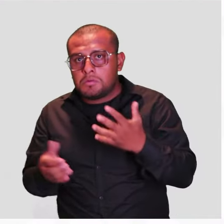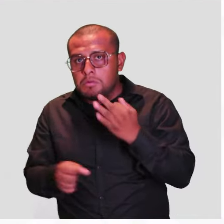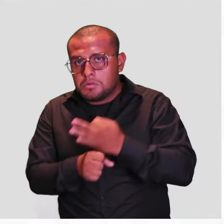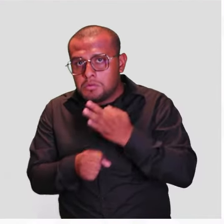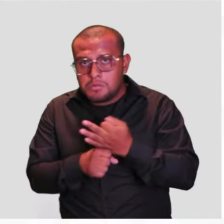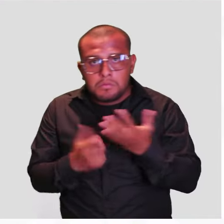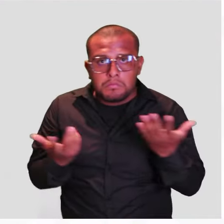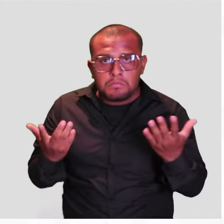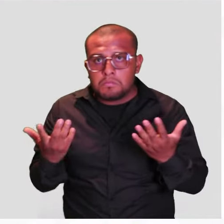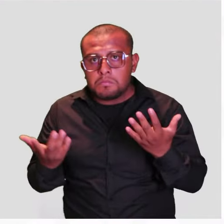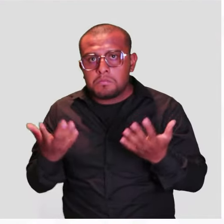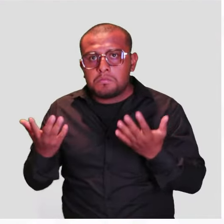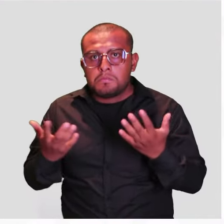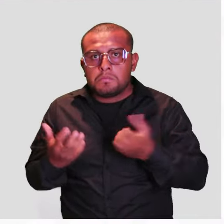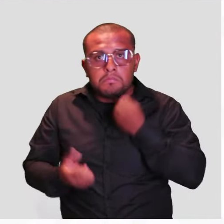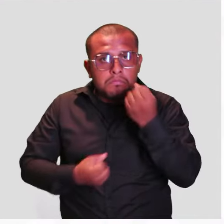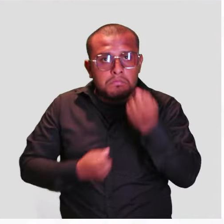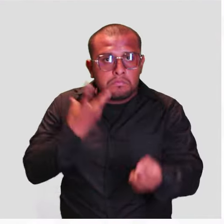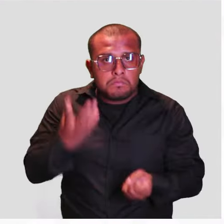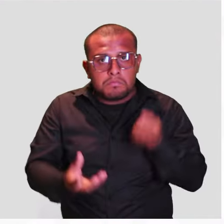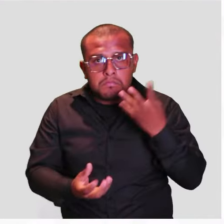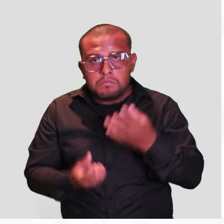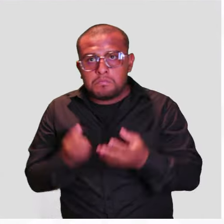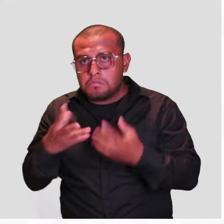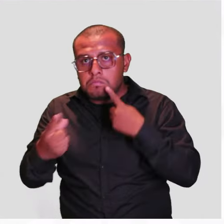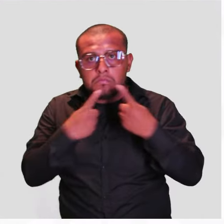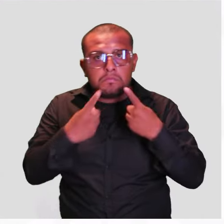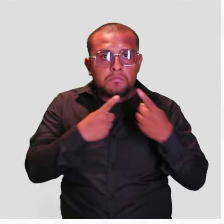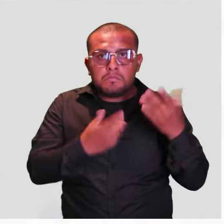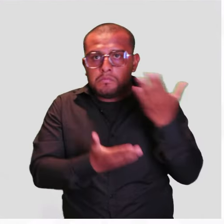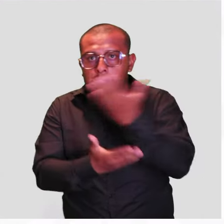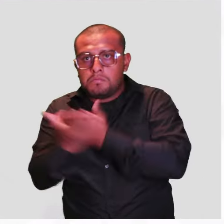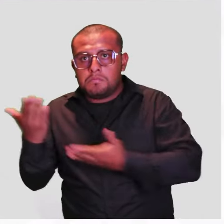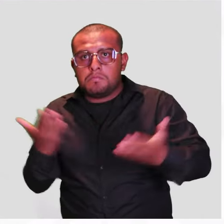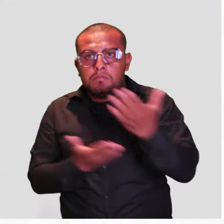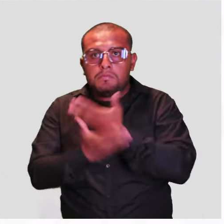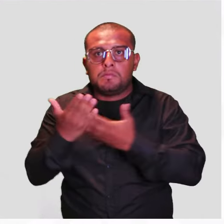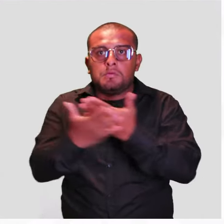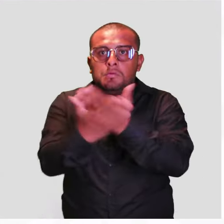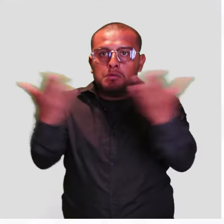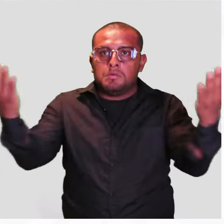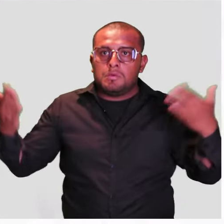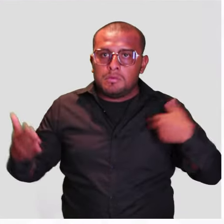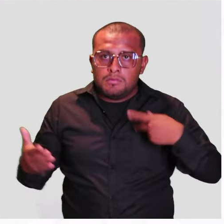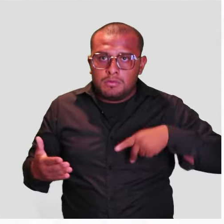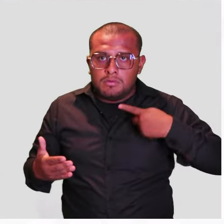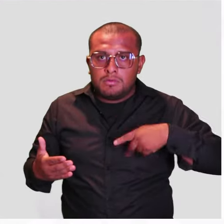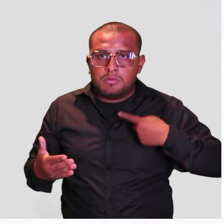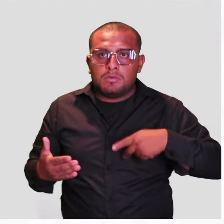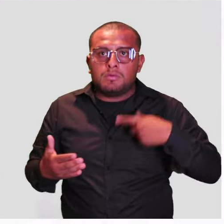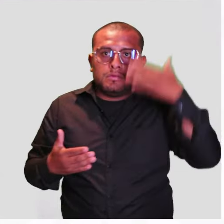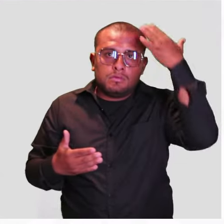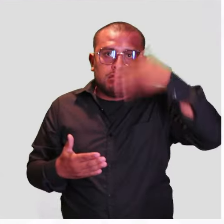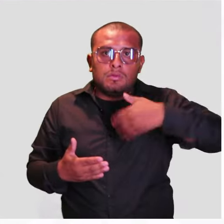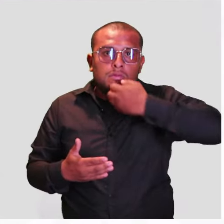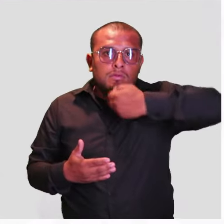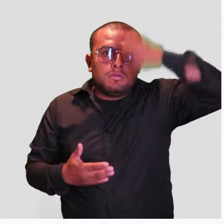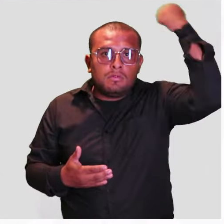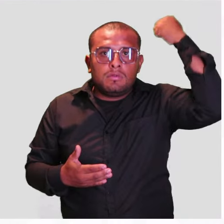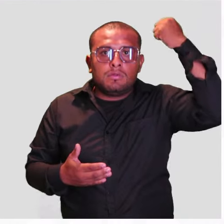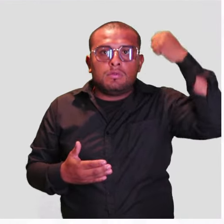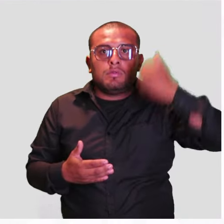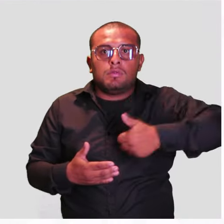en este ejercicio de diálogo para que la ciudadanía pueda conocerles y pueda